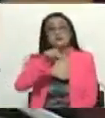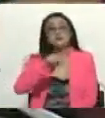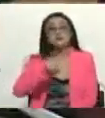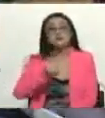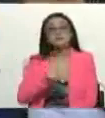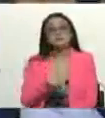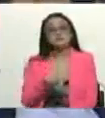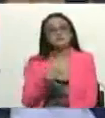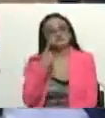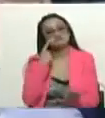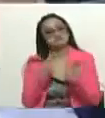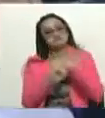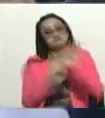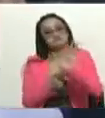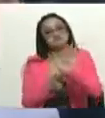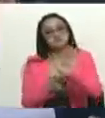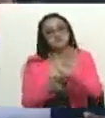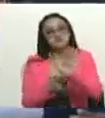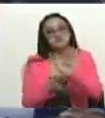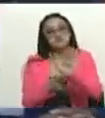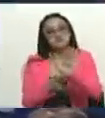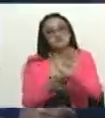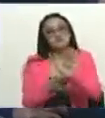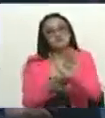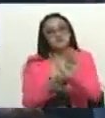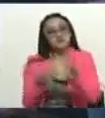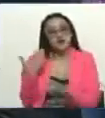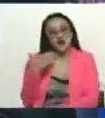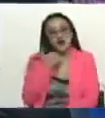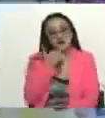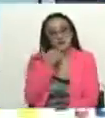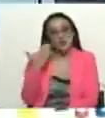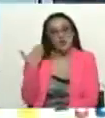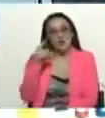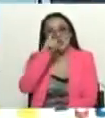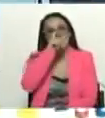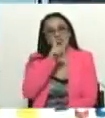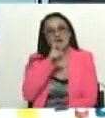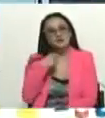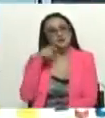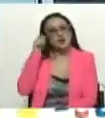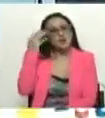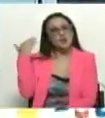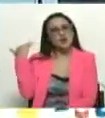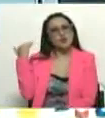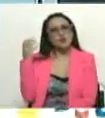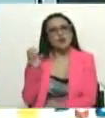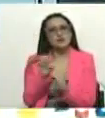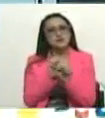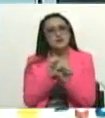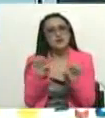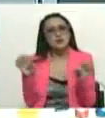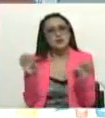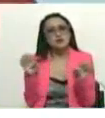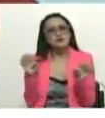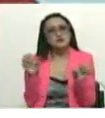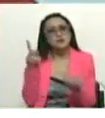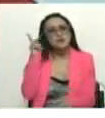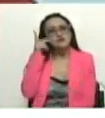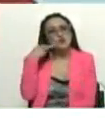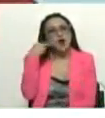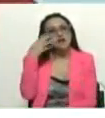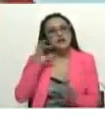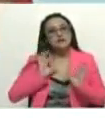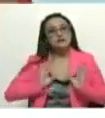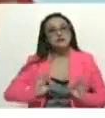lo han demostrado en época muy reciente. Yo recuerdo lo que fue la educación al profe Aristóbulo al